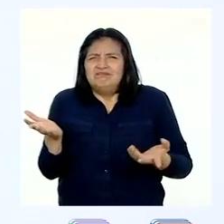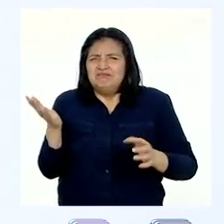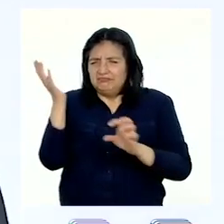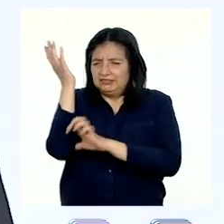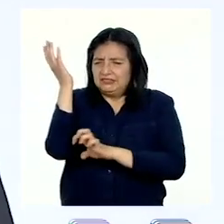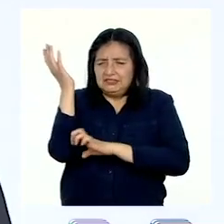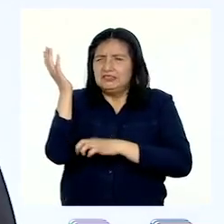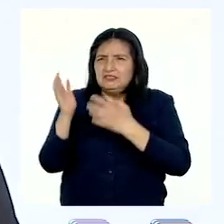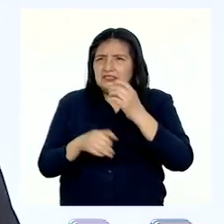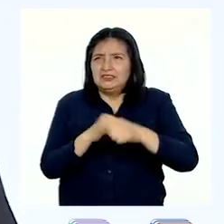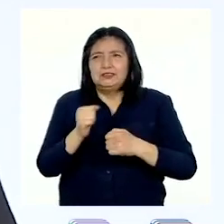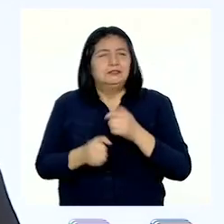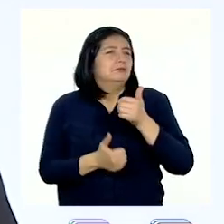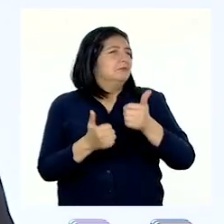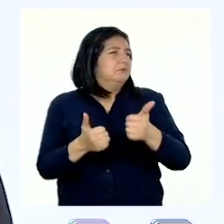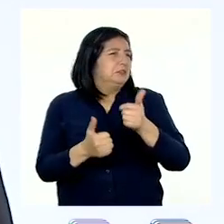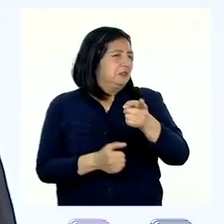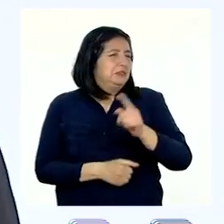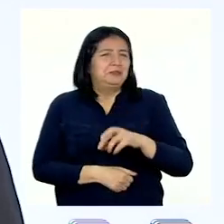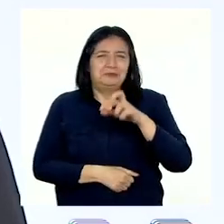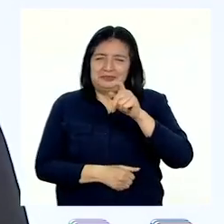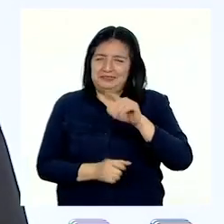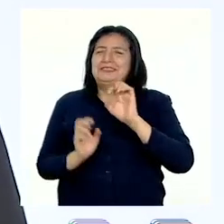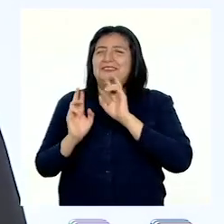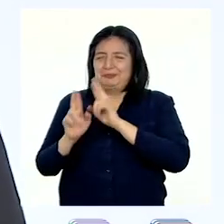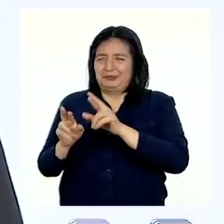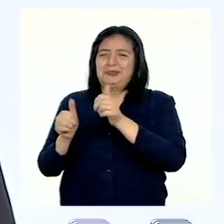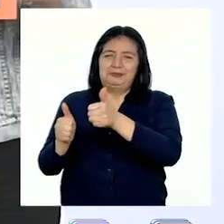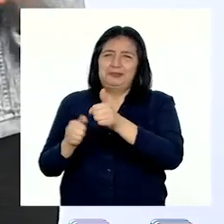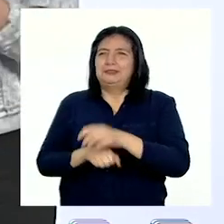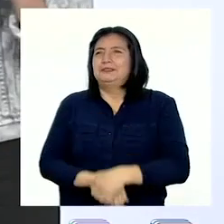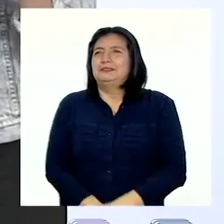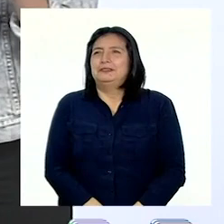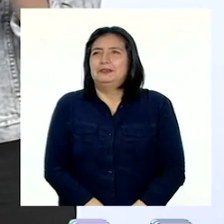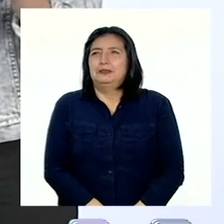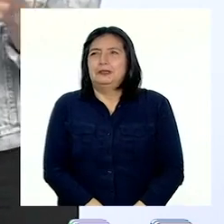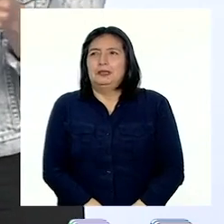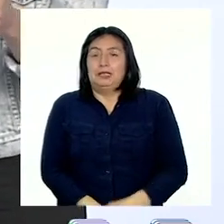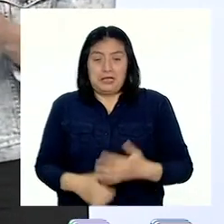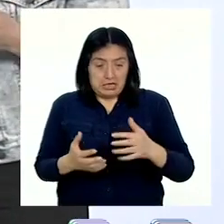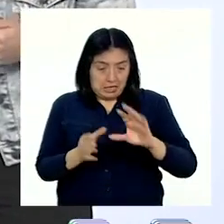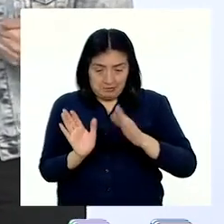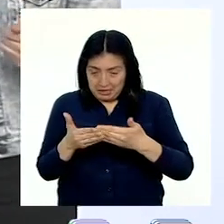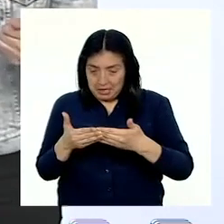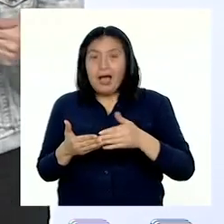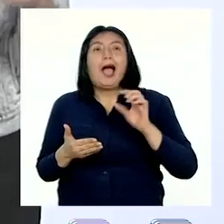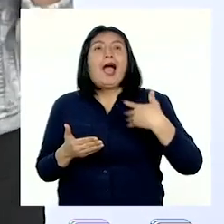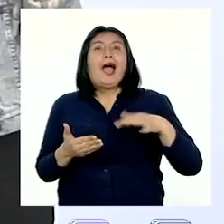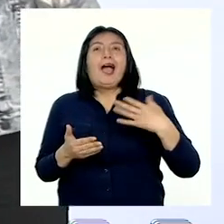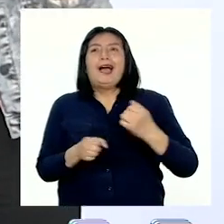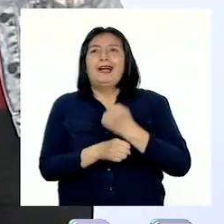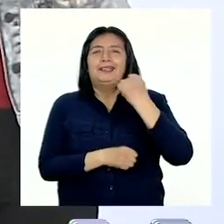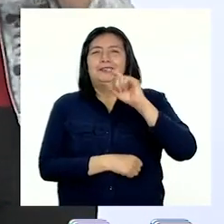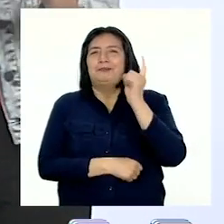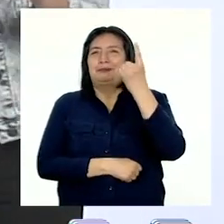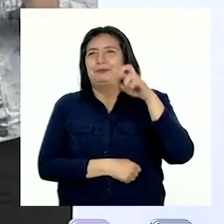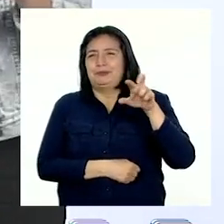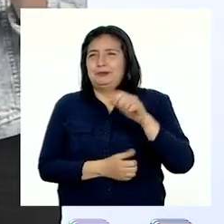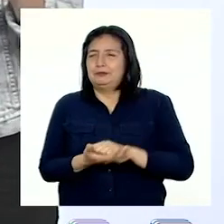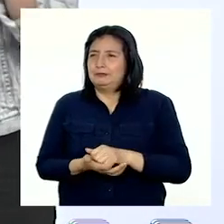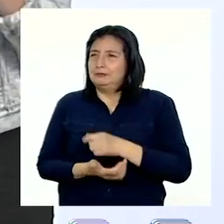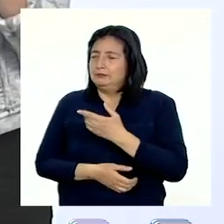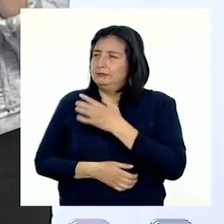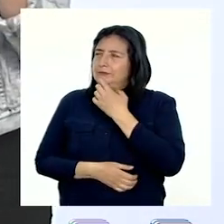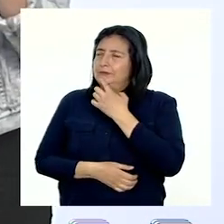año? Bien, Patricia, acertaste. A ver, ¡yeah! ¡Gané mi primer punto!